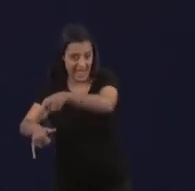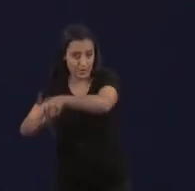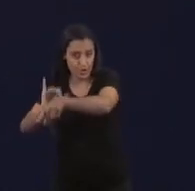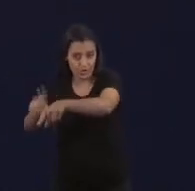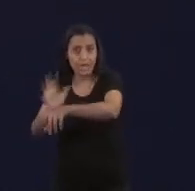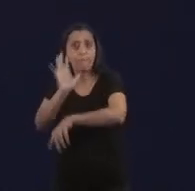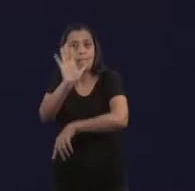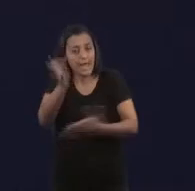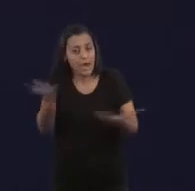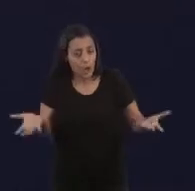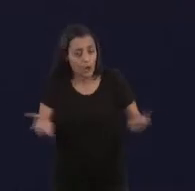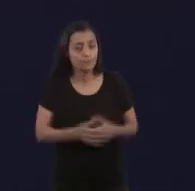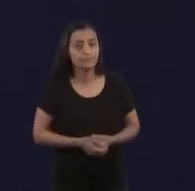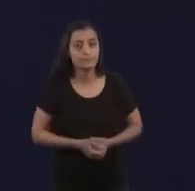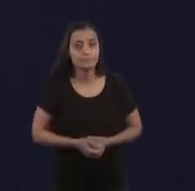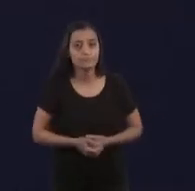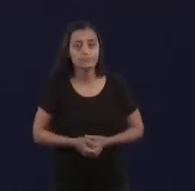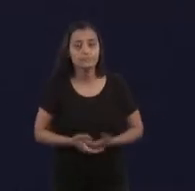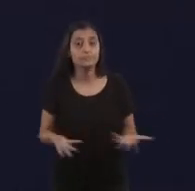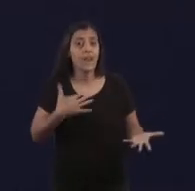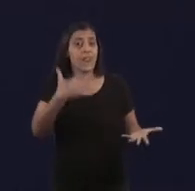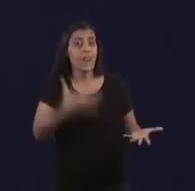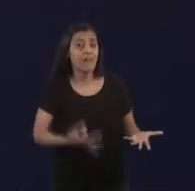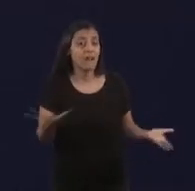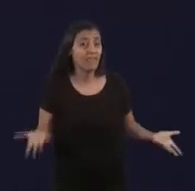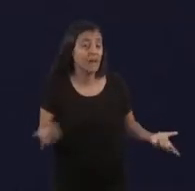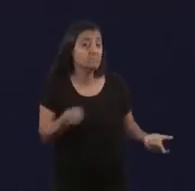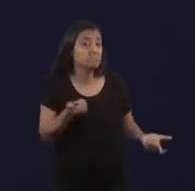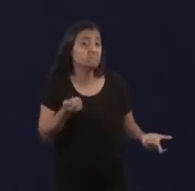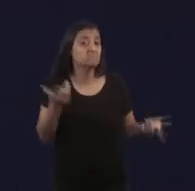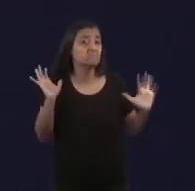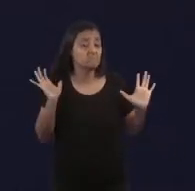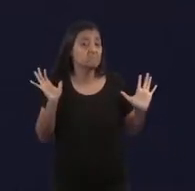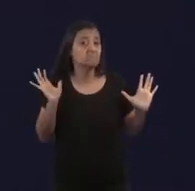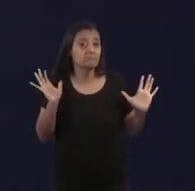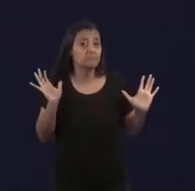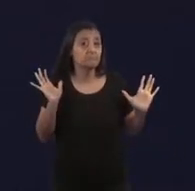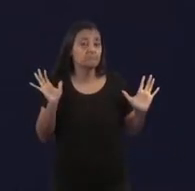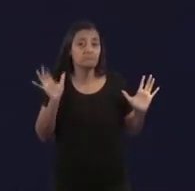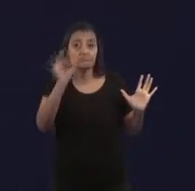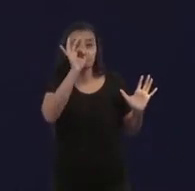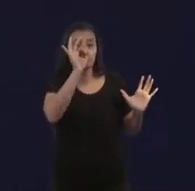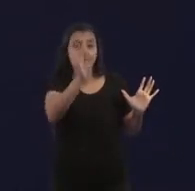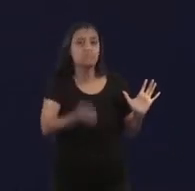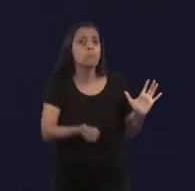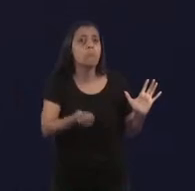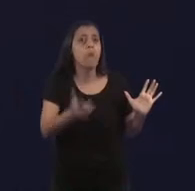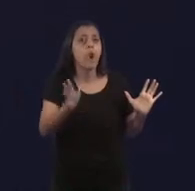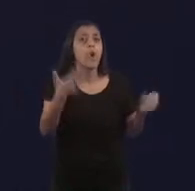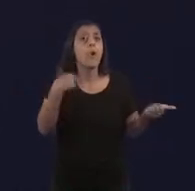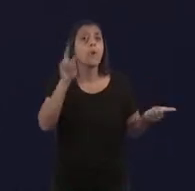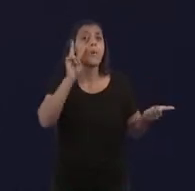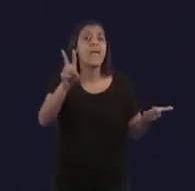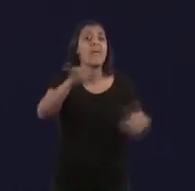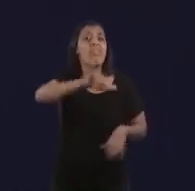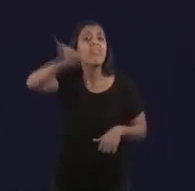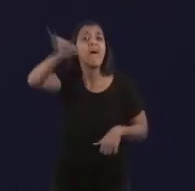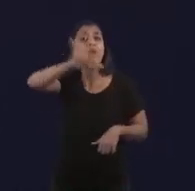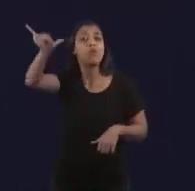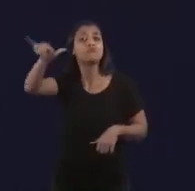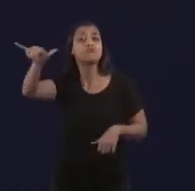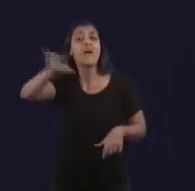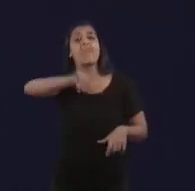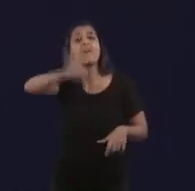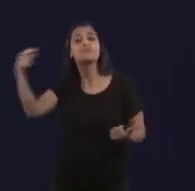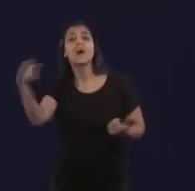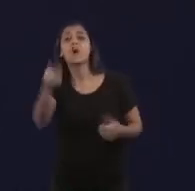de hecho, la verdad es que no me ha pasado de escuchar denuncias contra las fuerzas con respecto a eso.